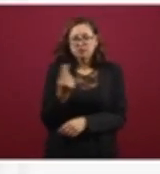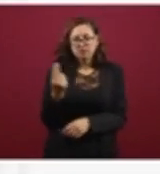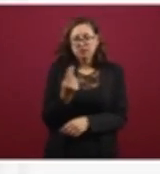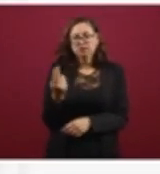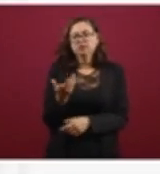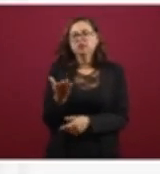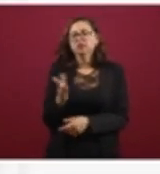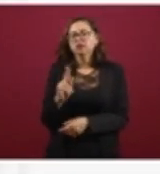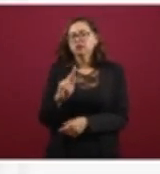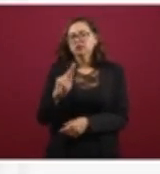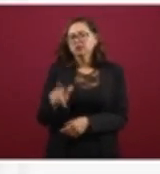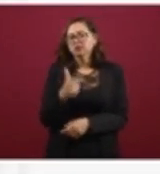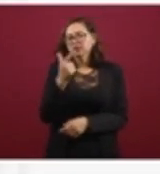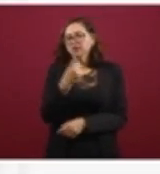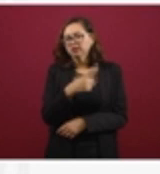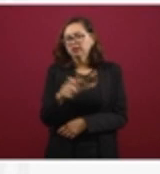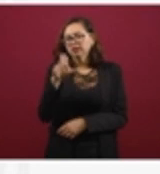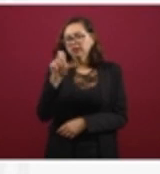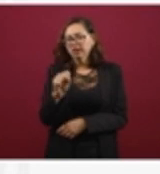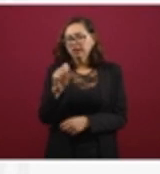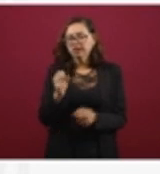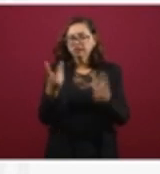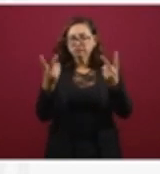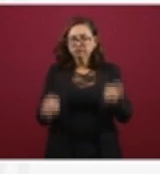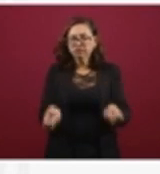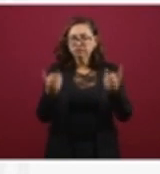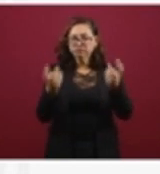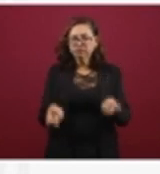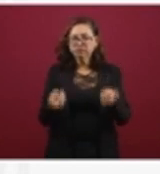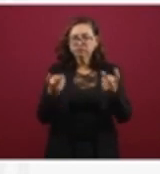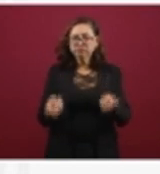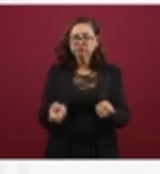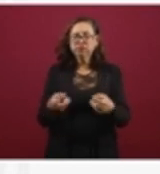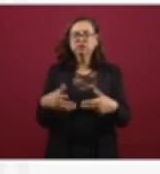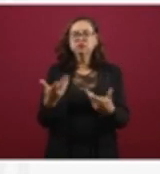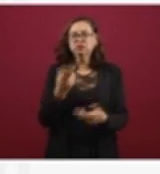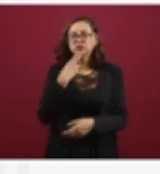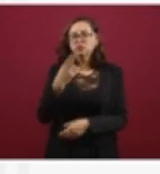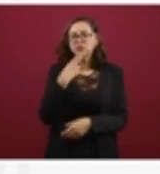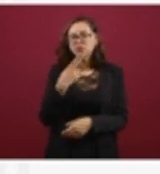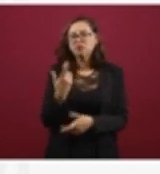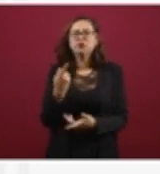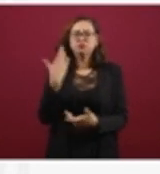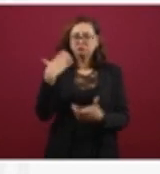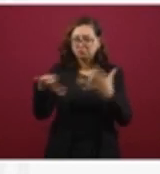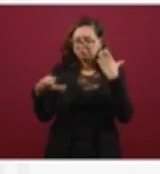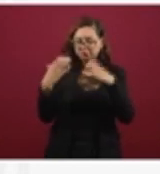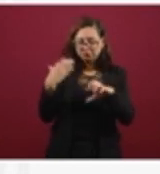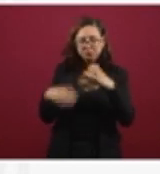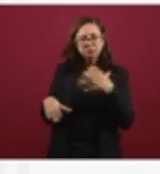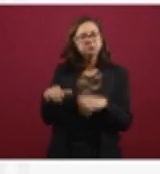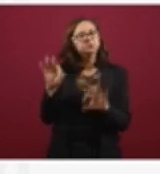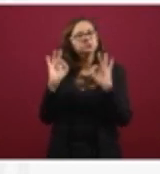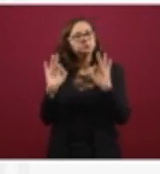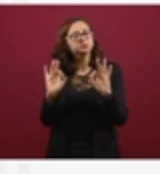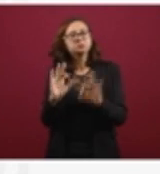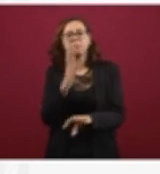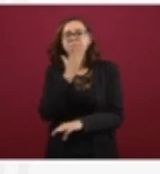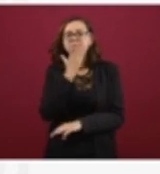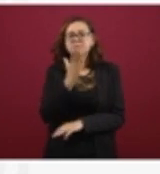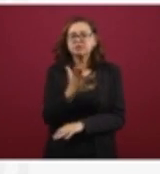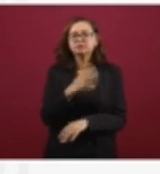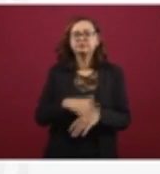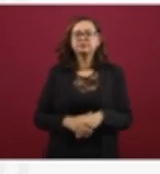en 87,160 descargas con muy buenos comentarios de los usuarios. Y en la